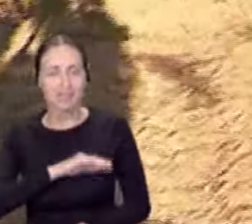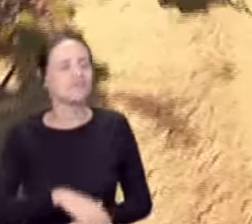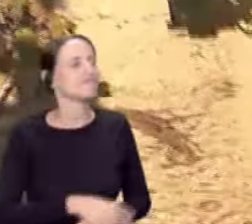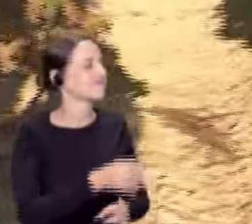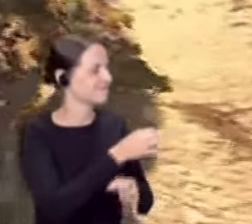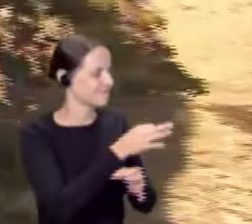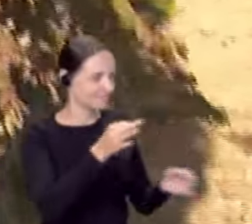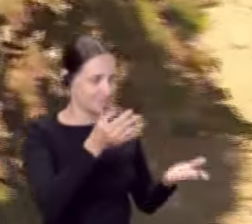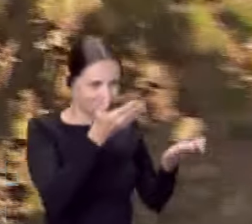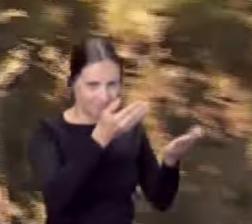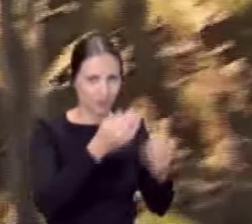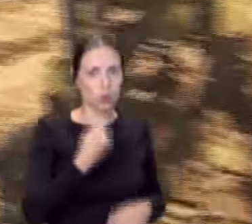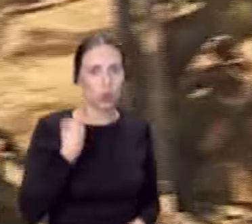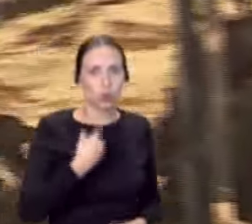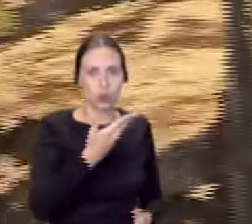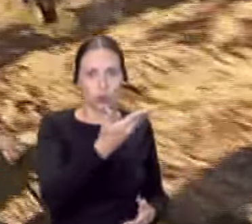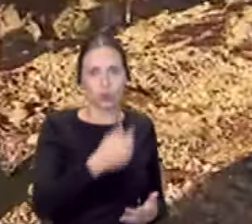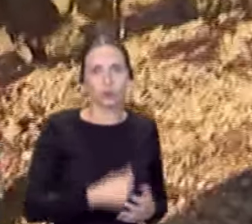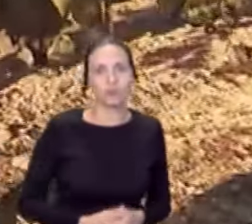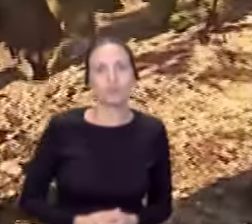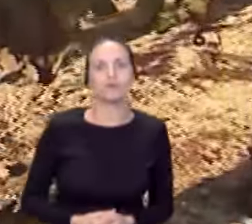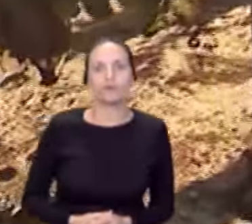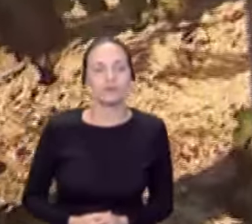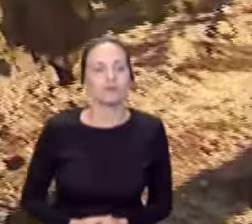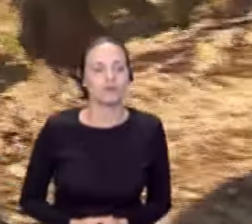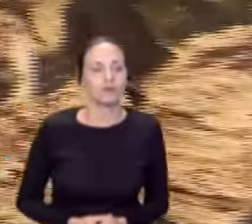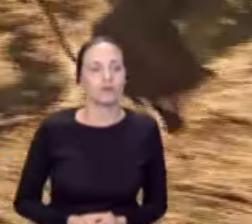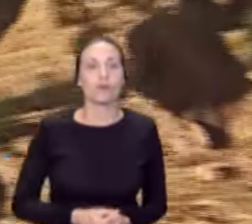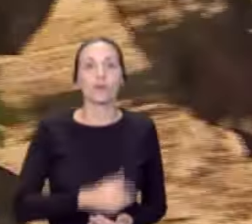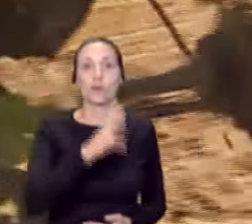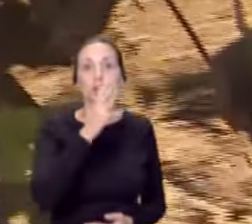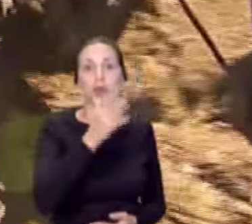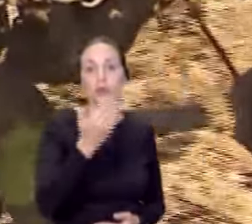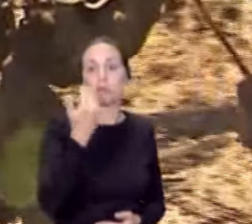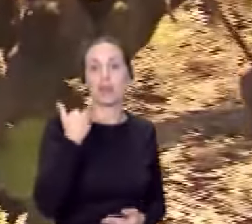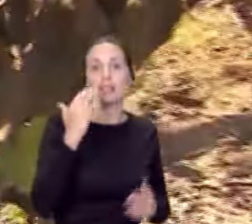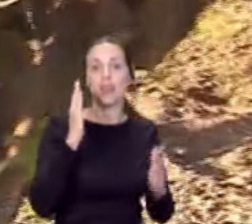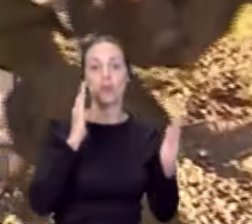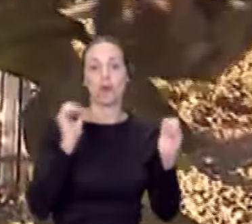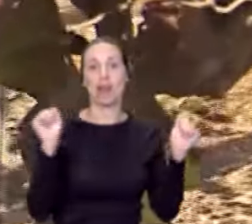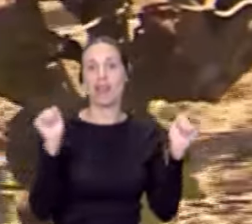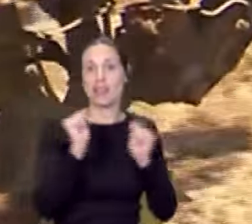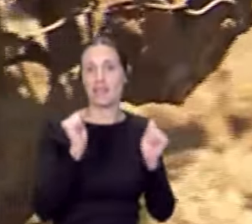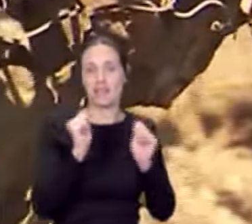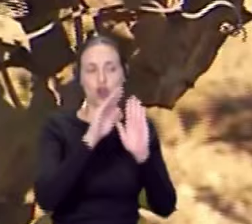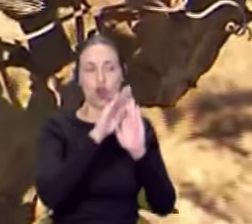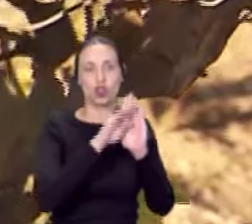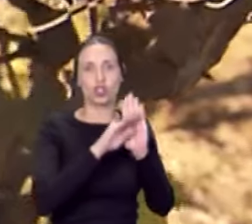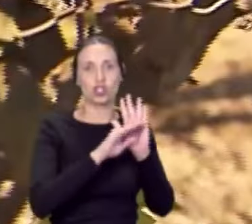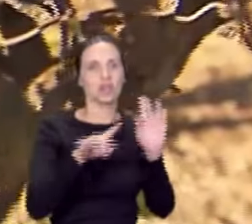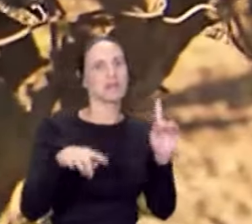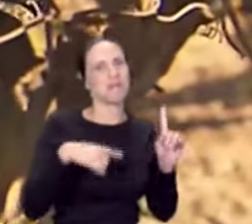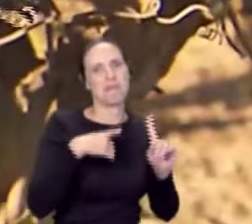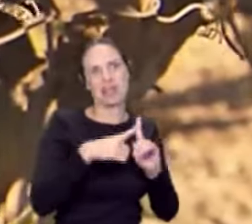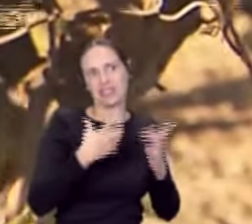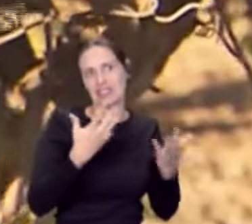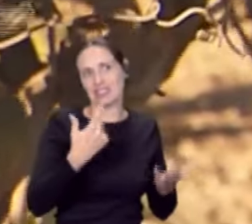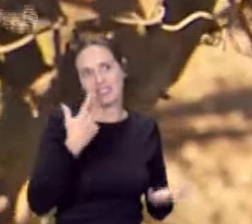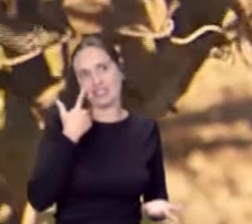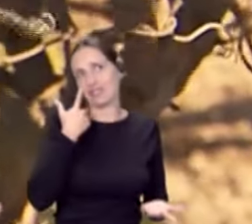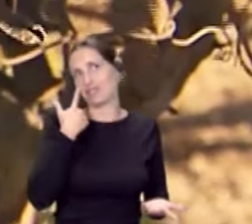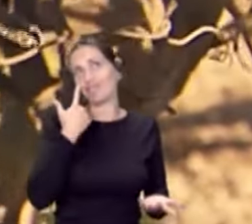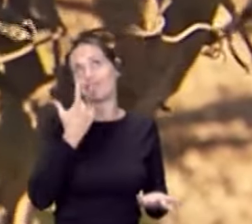que dices, a causa de las condiciones de este último invierno y todo el calentamiento que llevamos observando